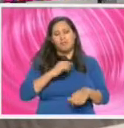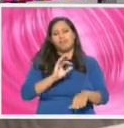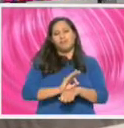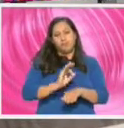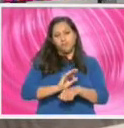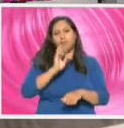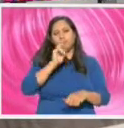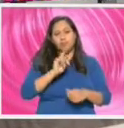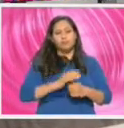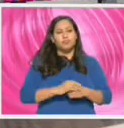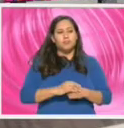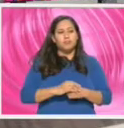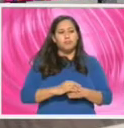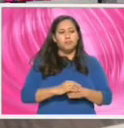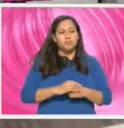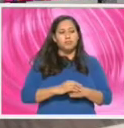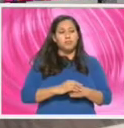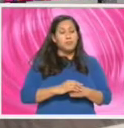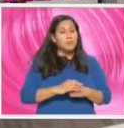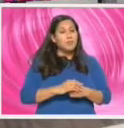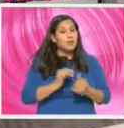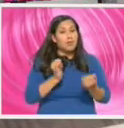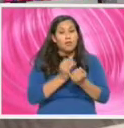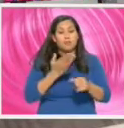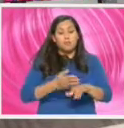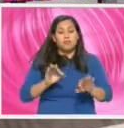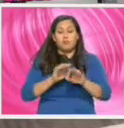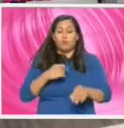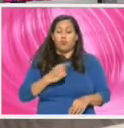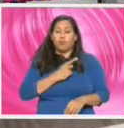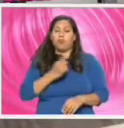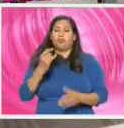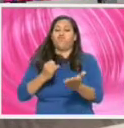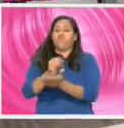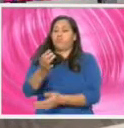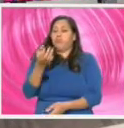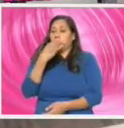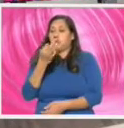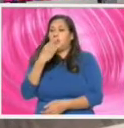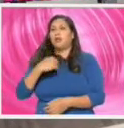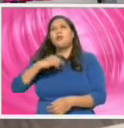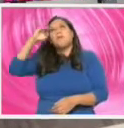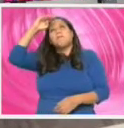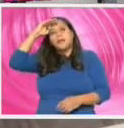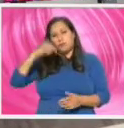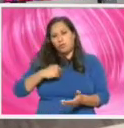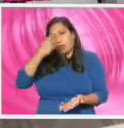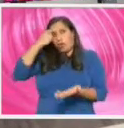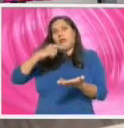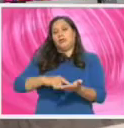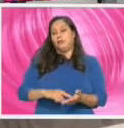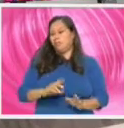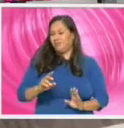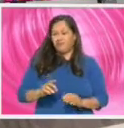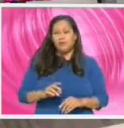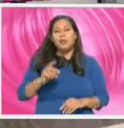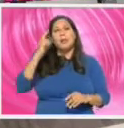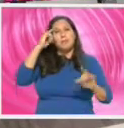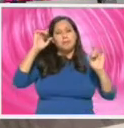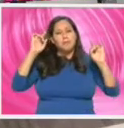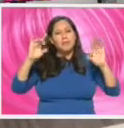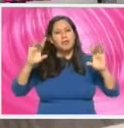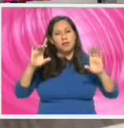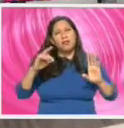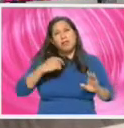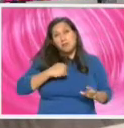Que estés bien. Y la importancia, pues bueno, de no automedicarnos y no autodiagnosticarnos, porque muchas veces, bueno, decimos, es una migraña porque eso es